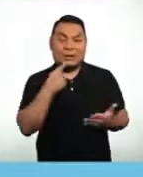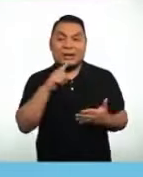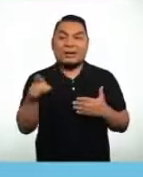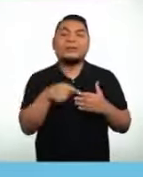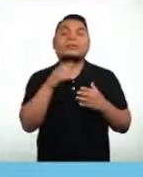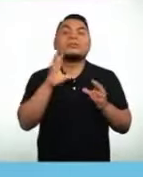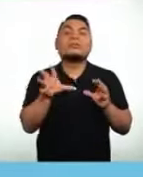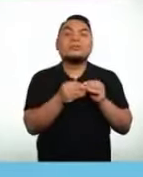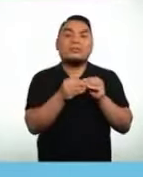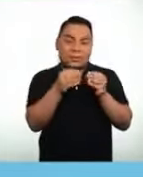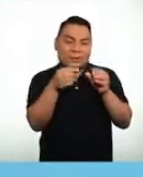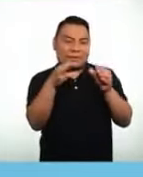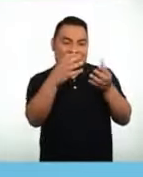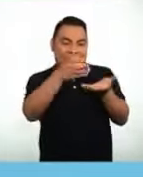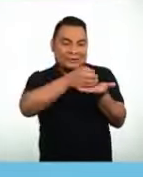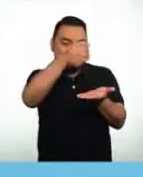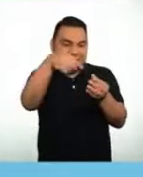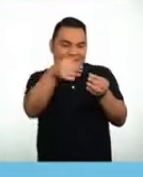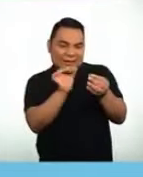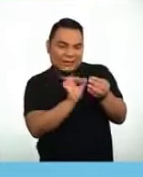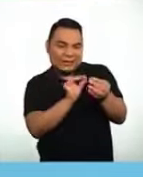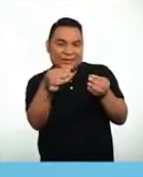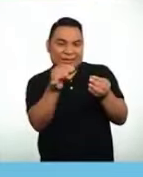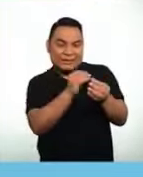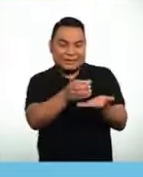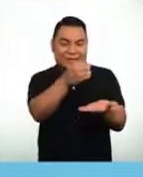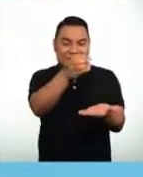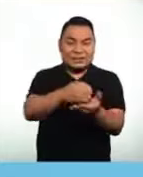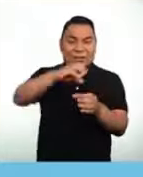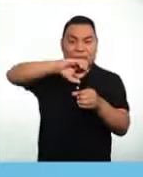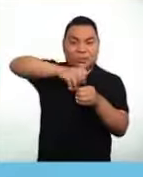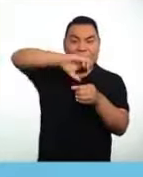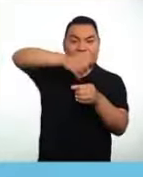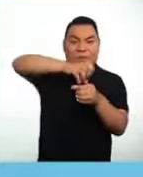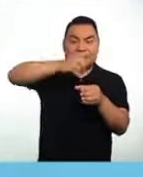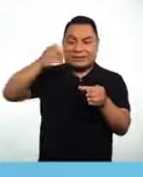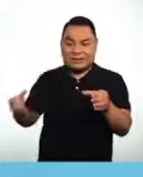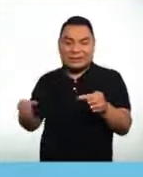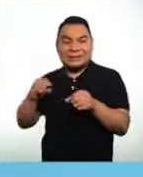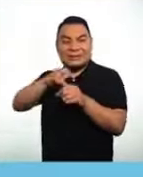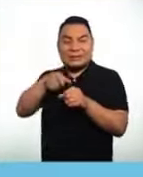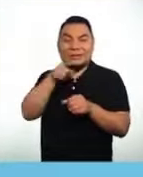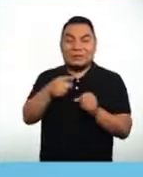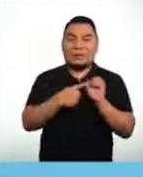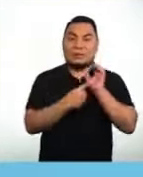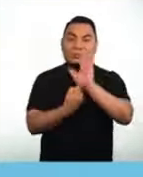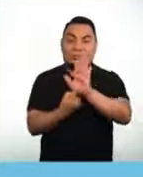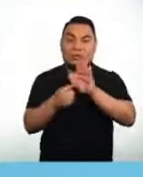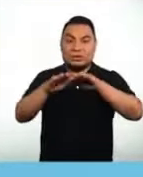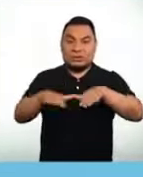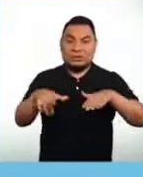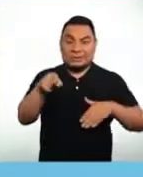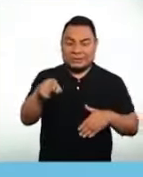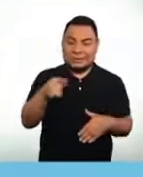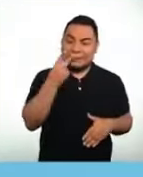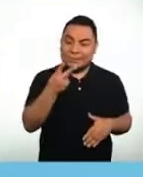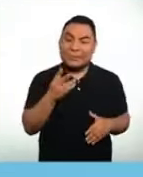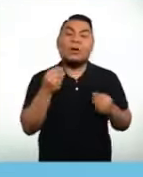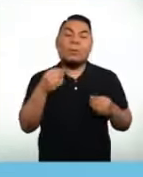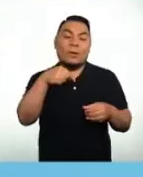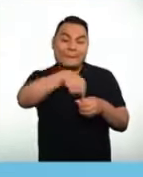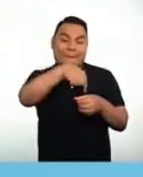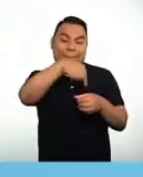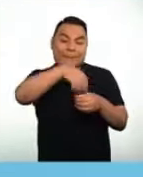y quítenle las etiquetas. Ahora, retiren las tapas y muéstrale a tu niña o